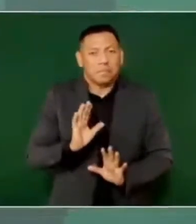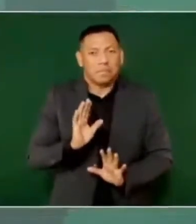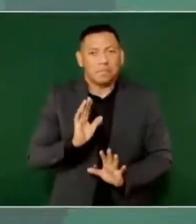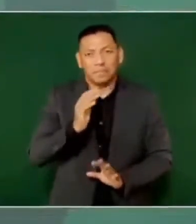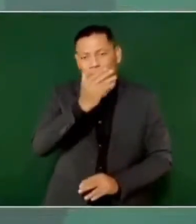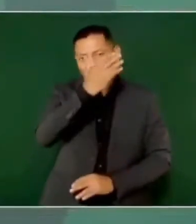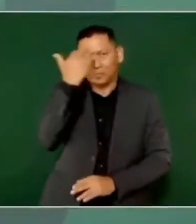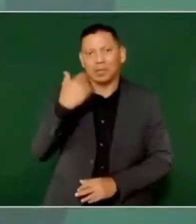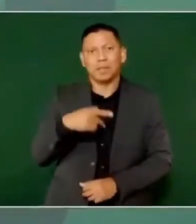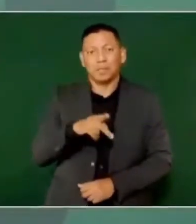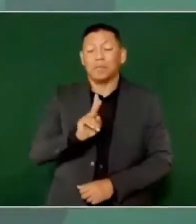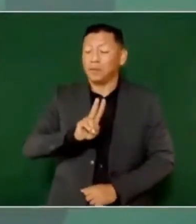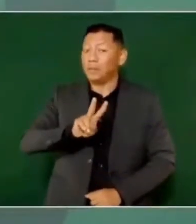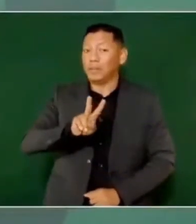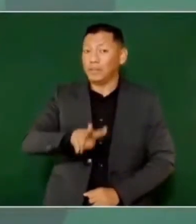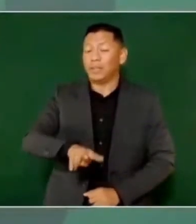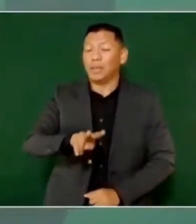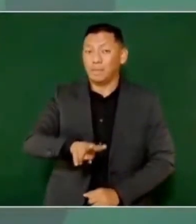es que hubo